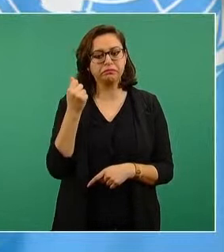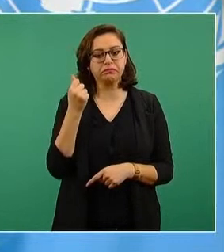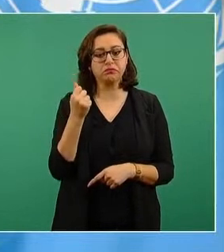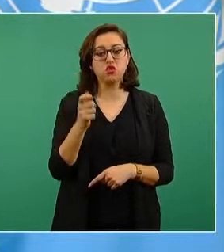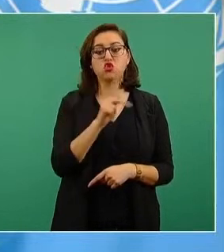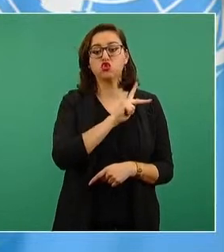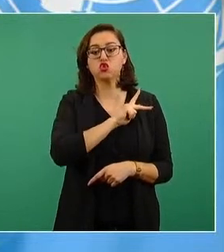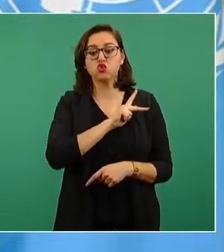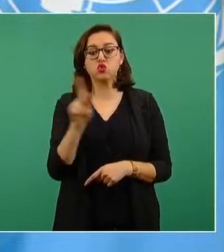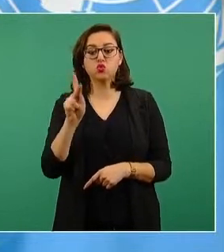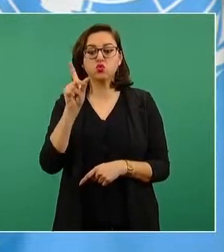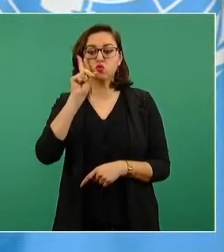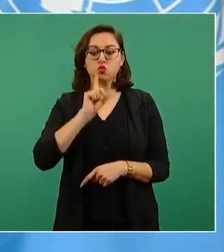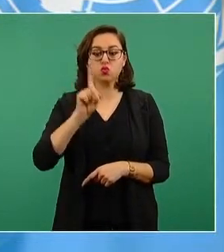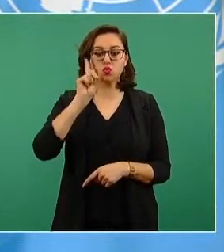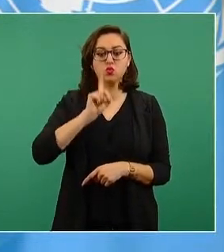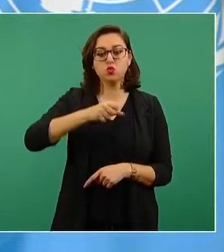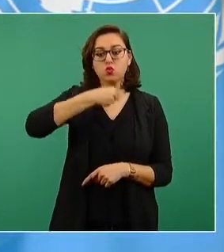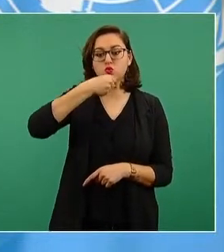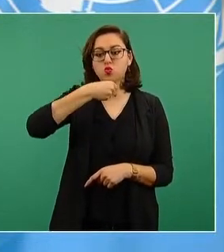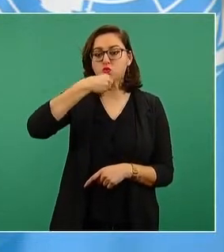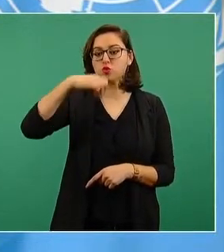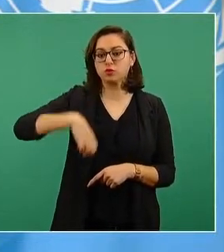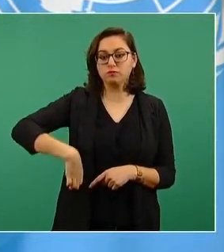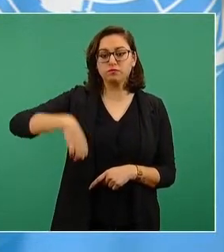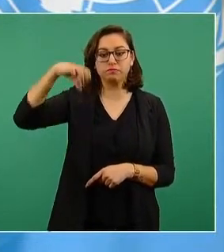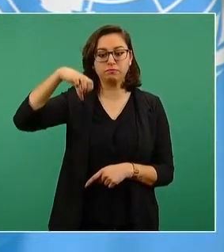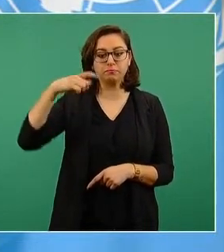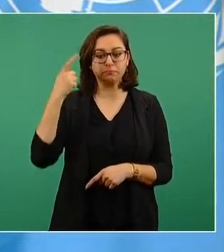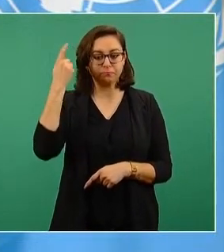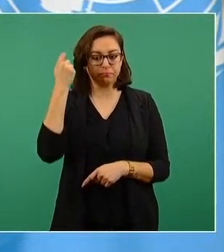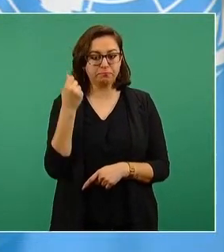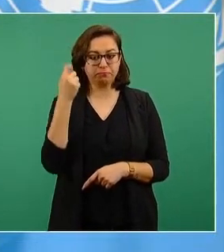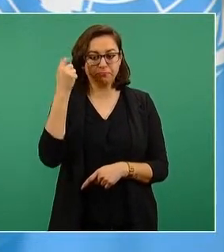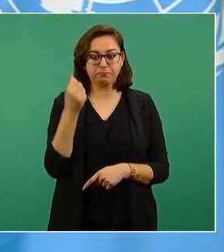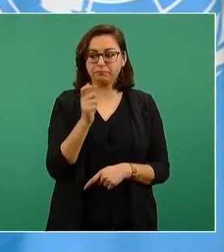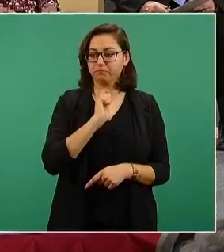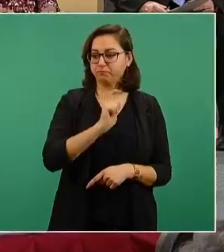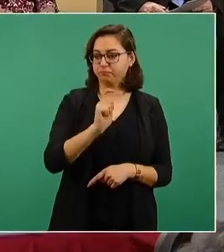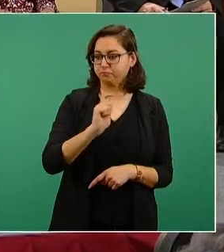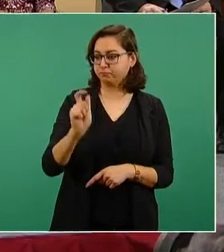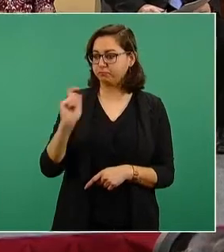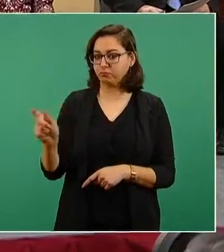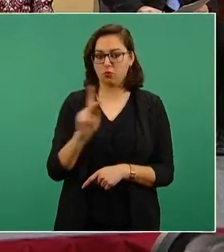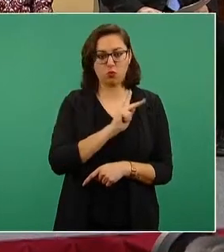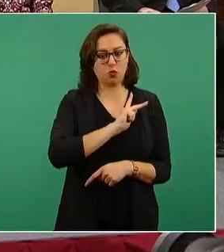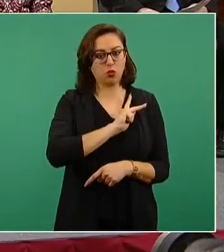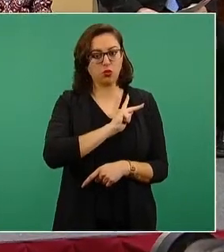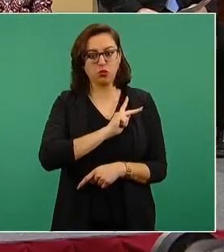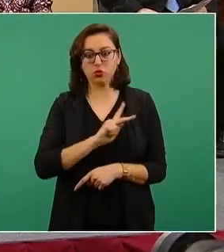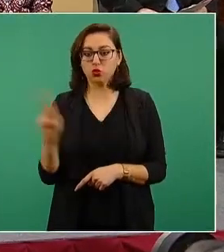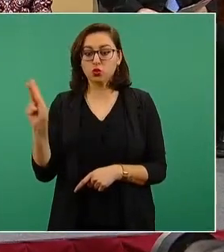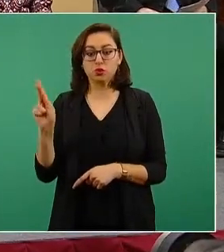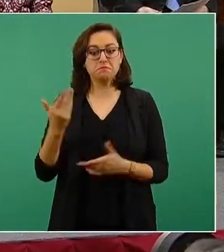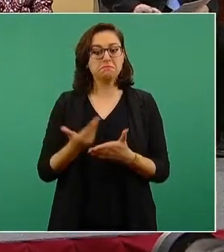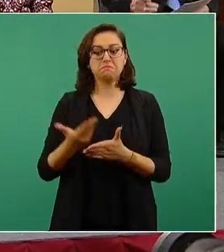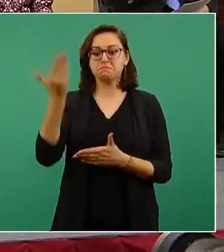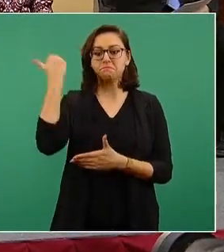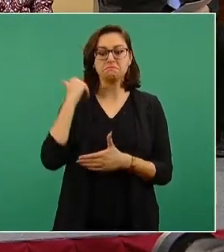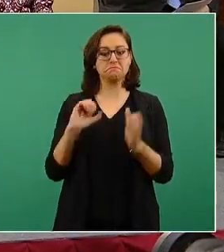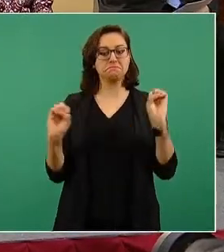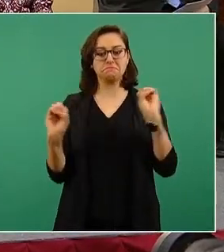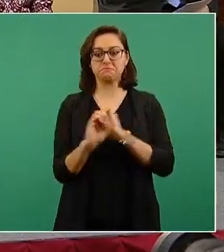Todas las mujeres adultas. Es un programa universal que no existía